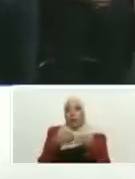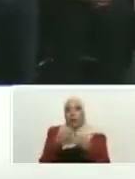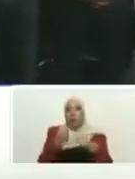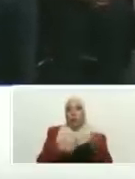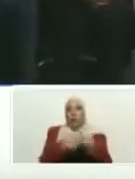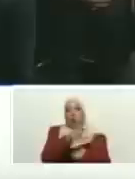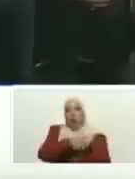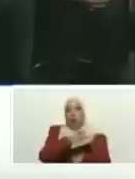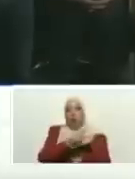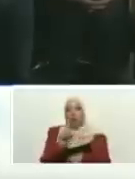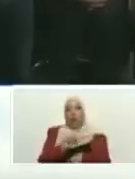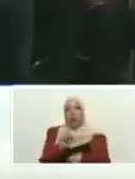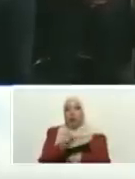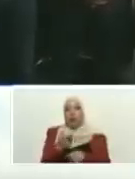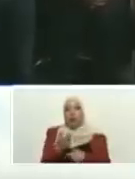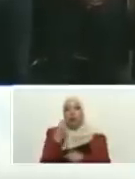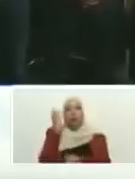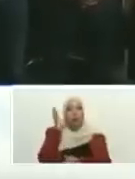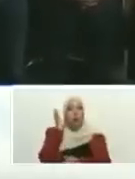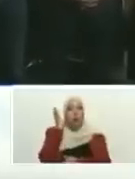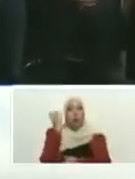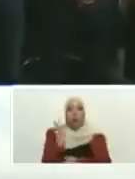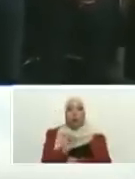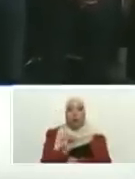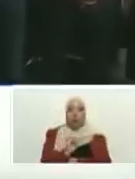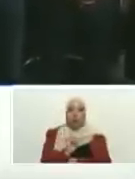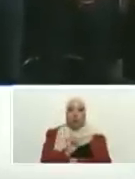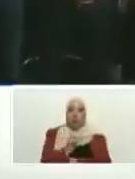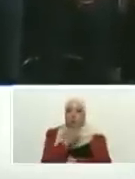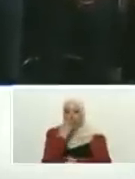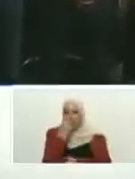compra, no puedo decir compra conciencia porque no es gente consciente.